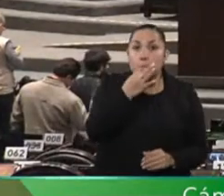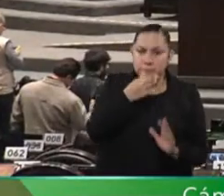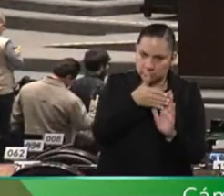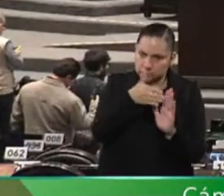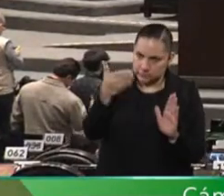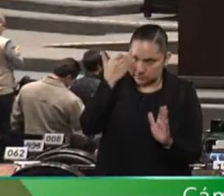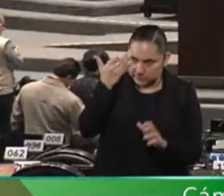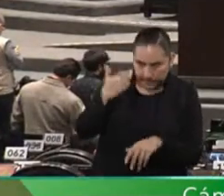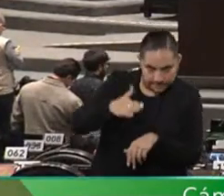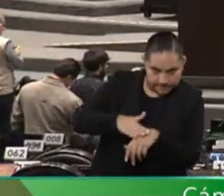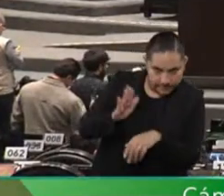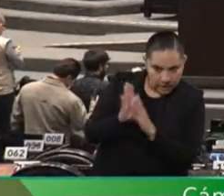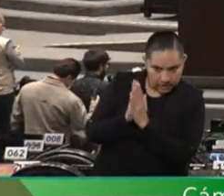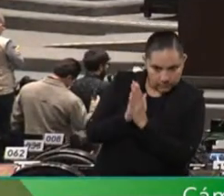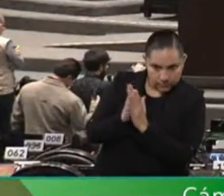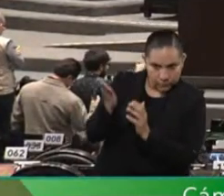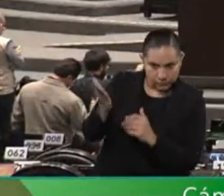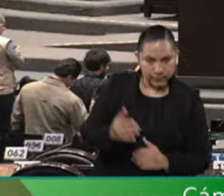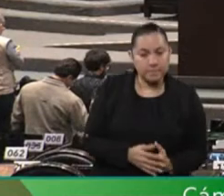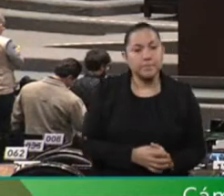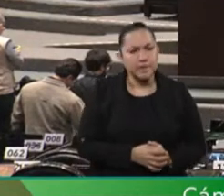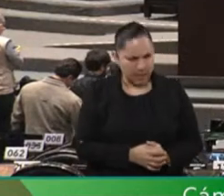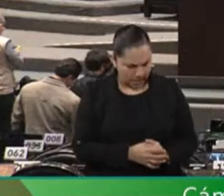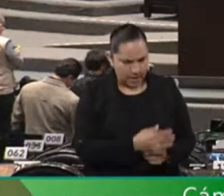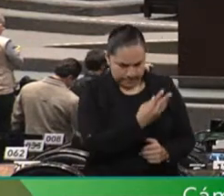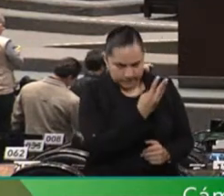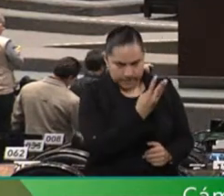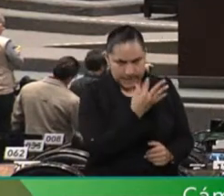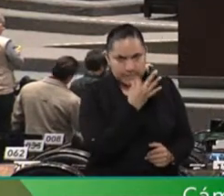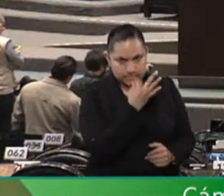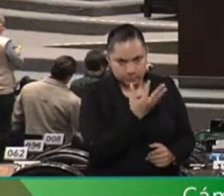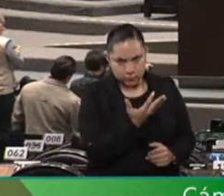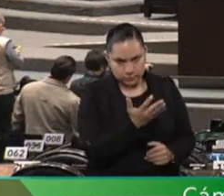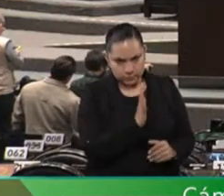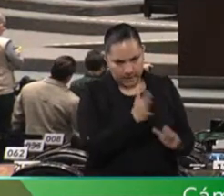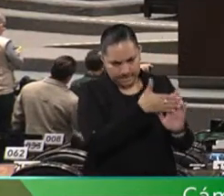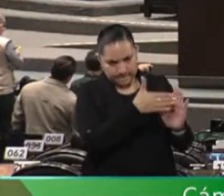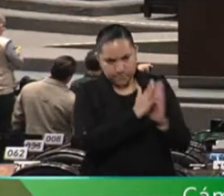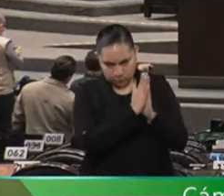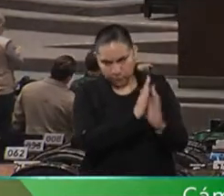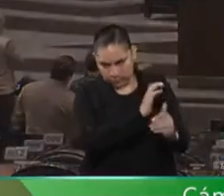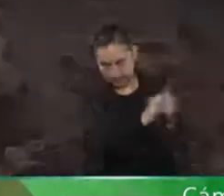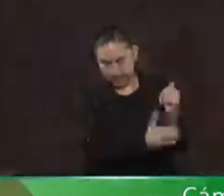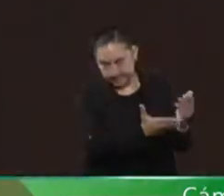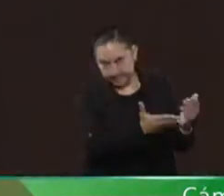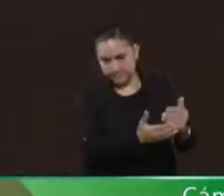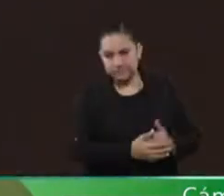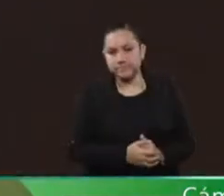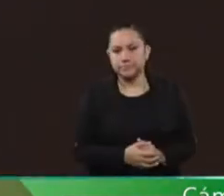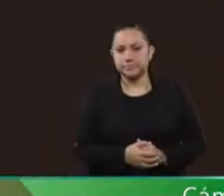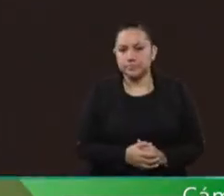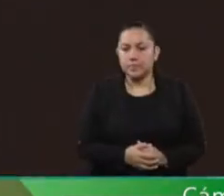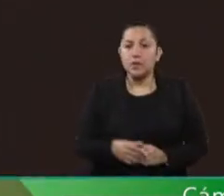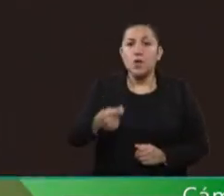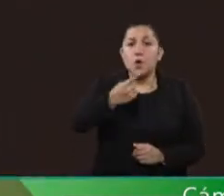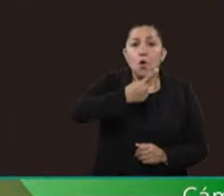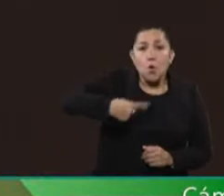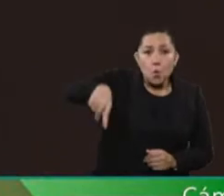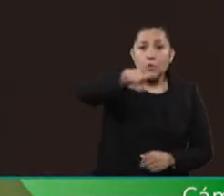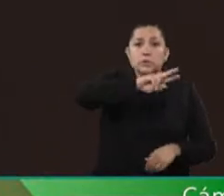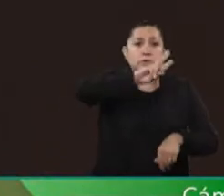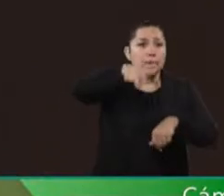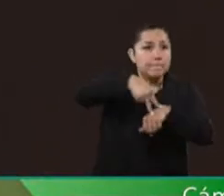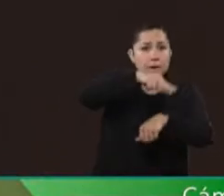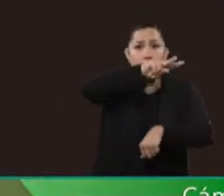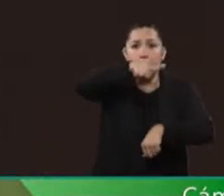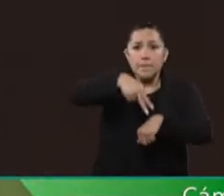más se cons de origen 3 minutos le pido que concluya por favor lo antes posible dejen de crear problemas y